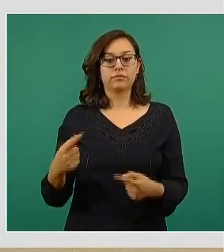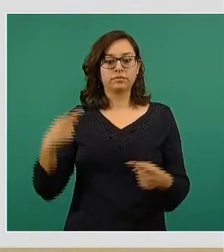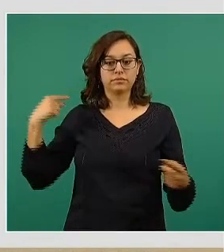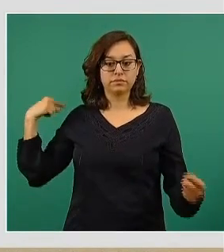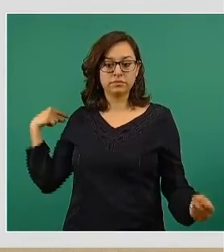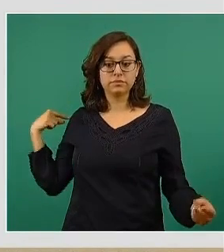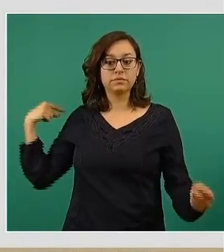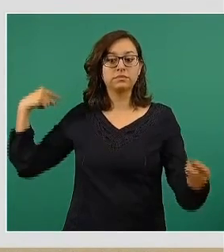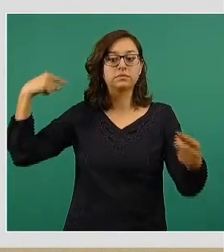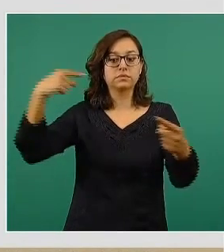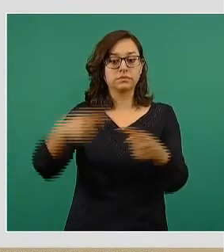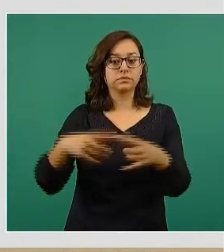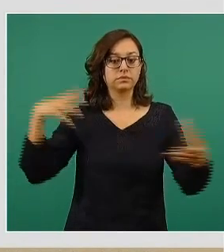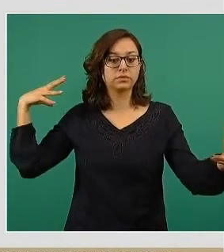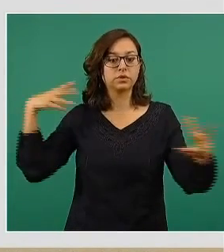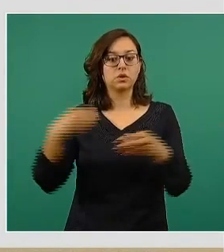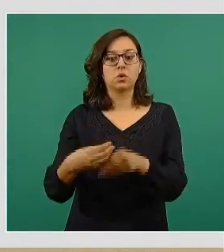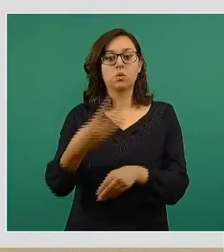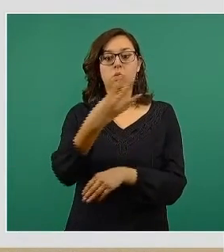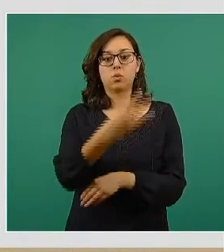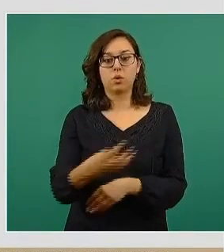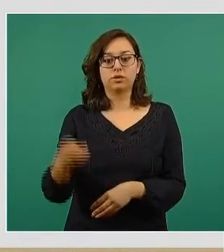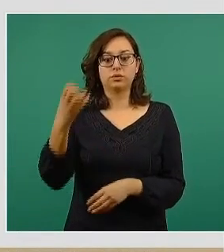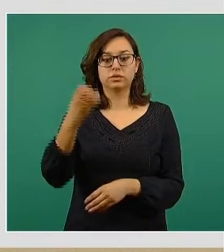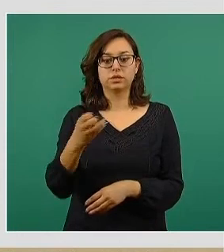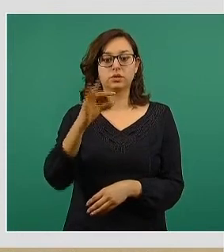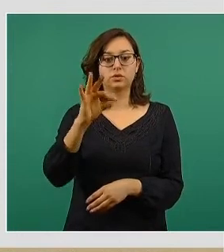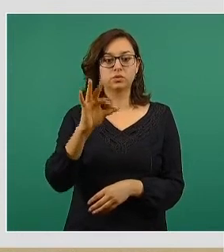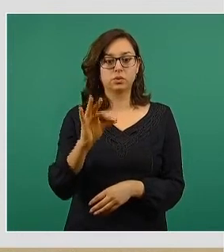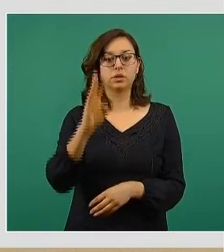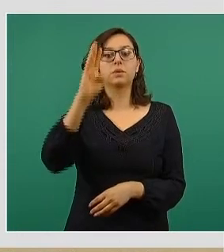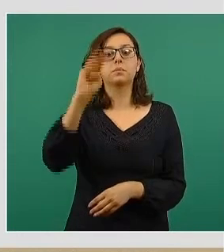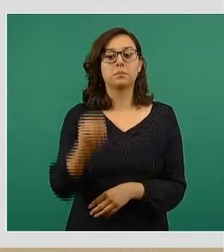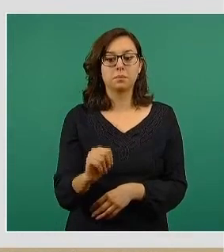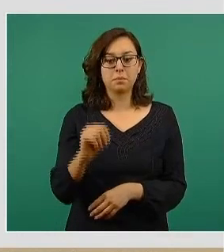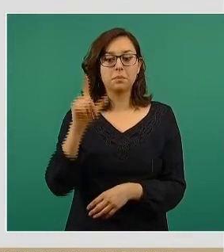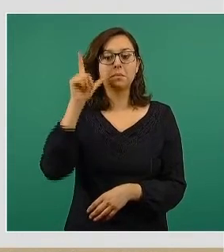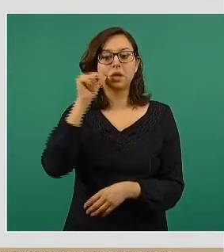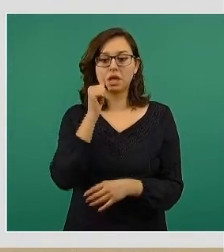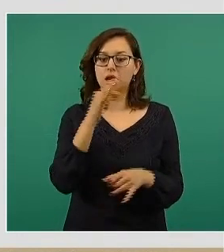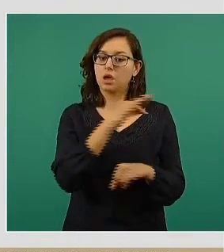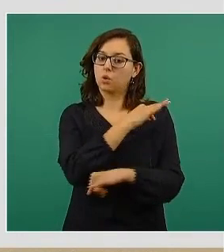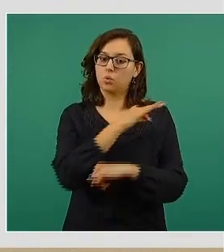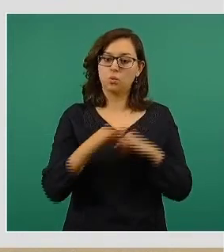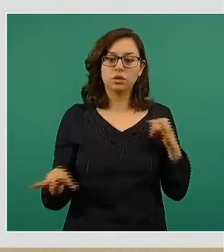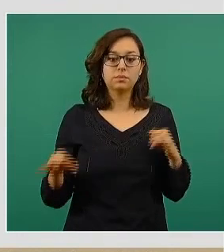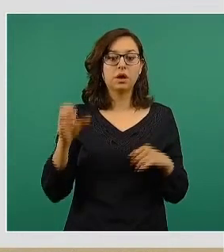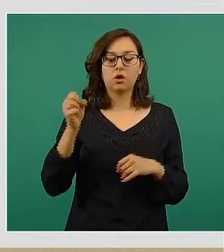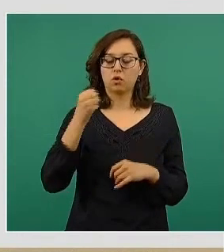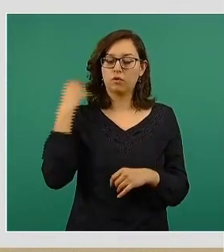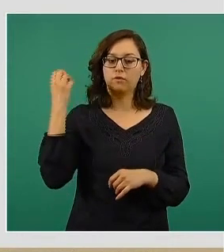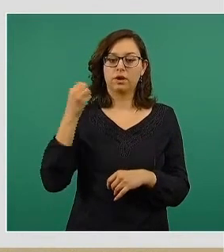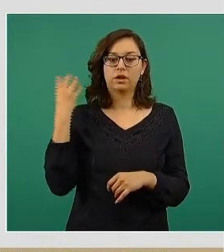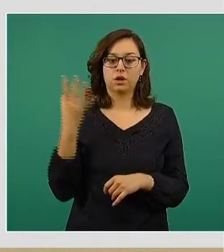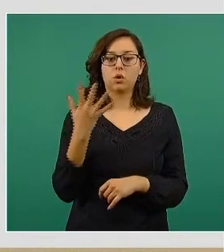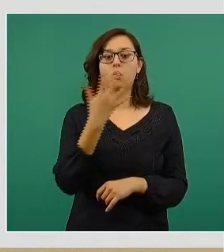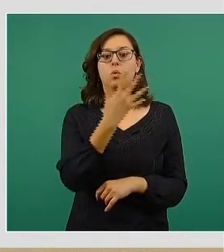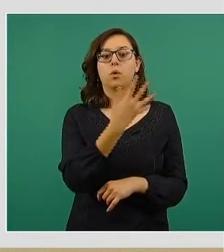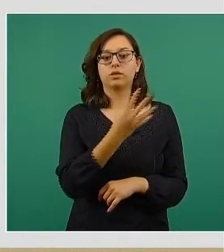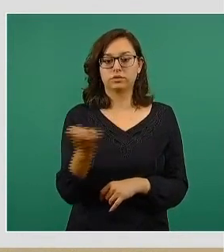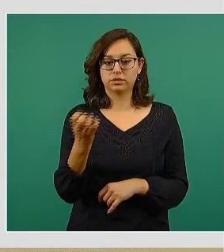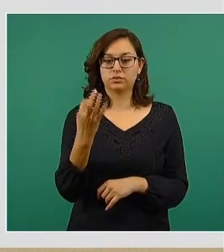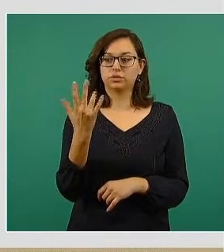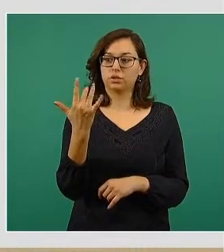número 449 y bueno, pues estimamos que el día de mañana sea la última conferencia diaria, la